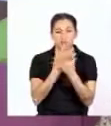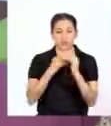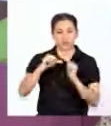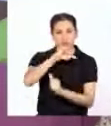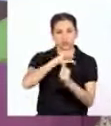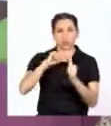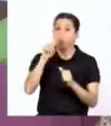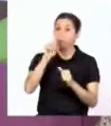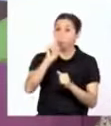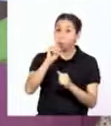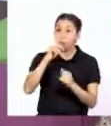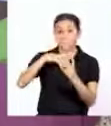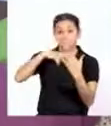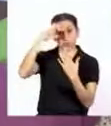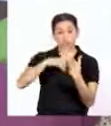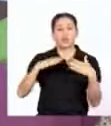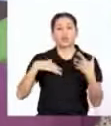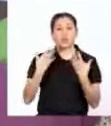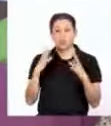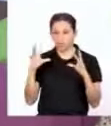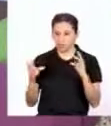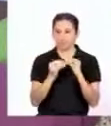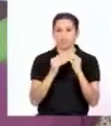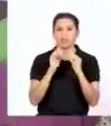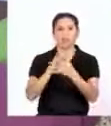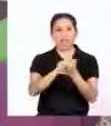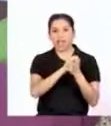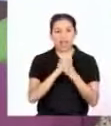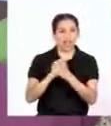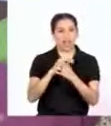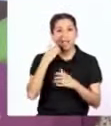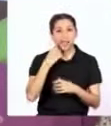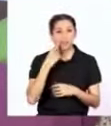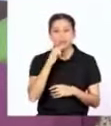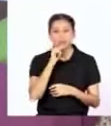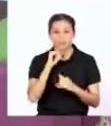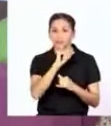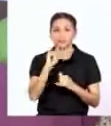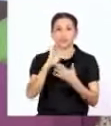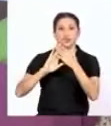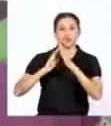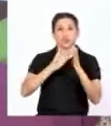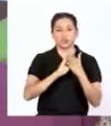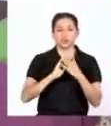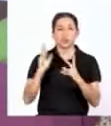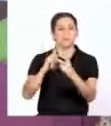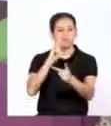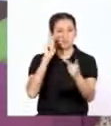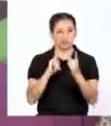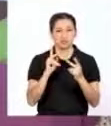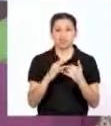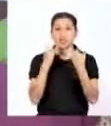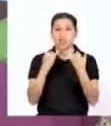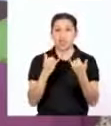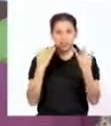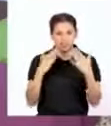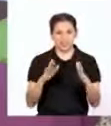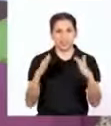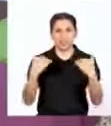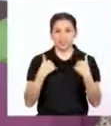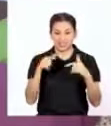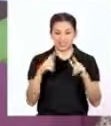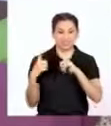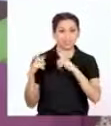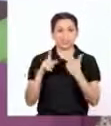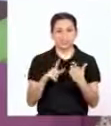común. Un proyecto que podamos implementar junto a nuestras amigas, amigos y comunidad. ¡Perfecto! Ahora